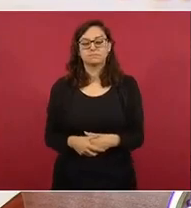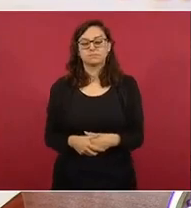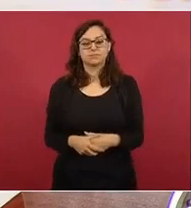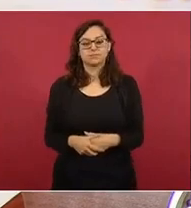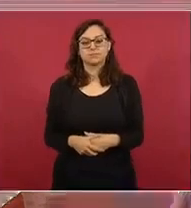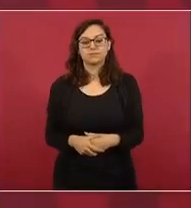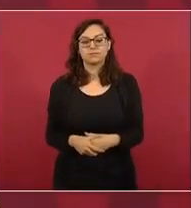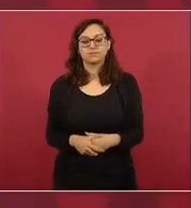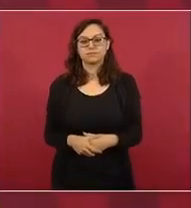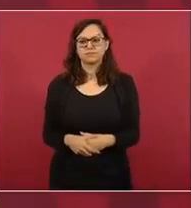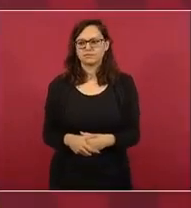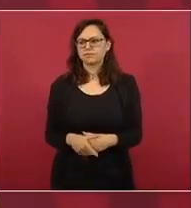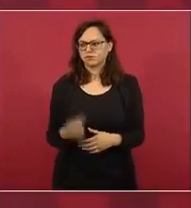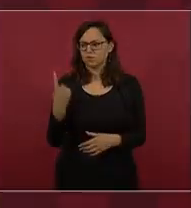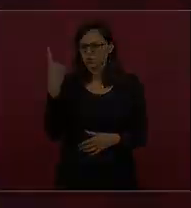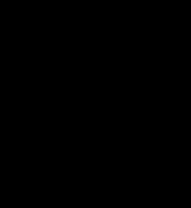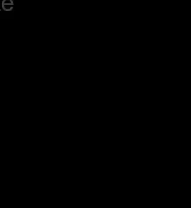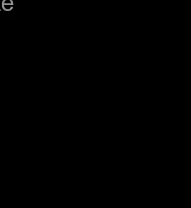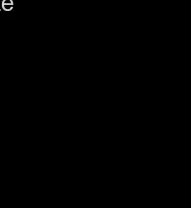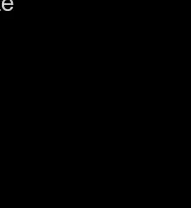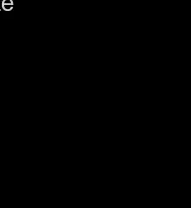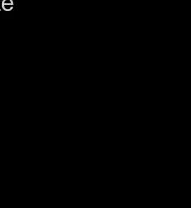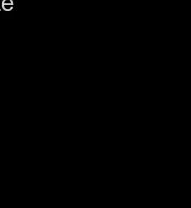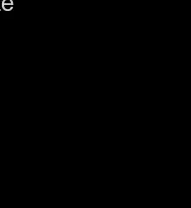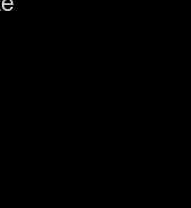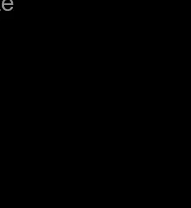Hubo uno que dijo que